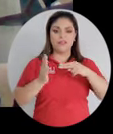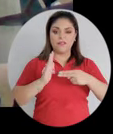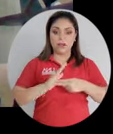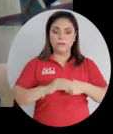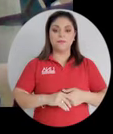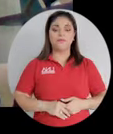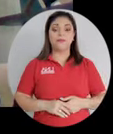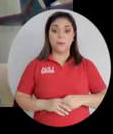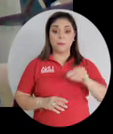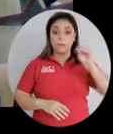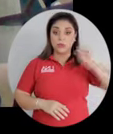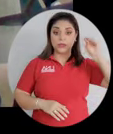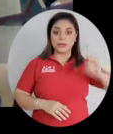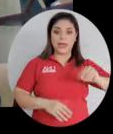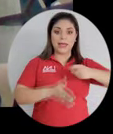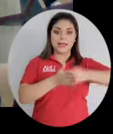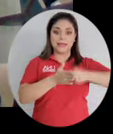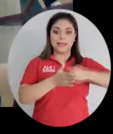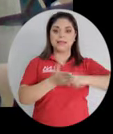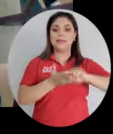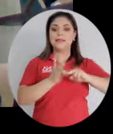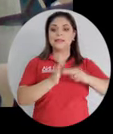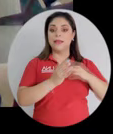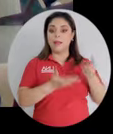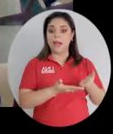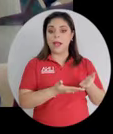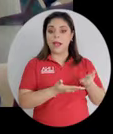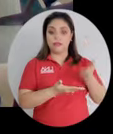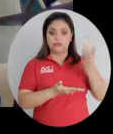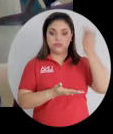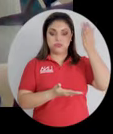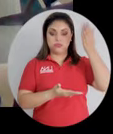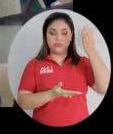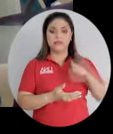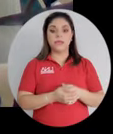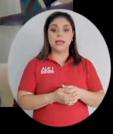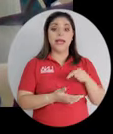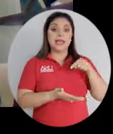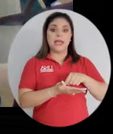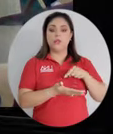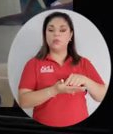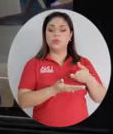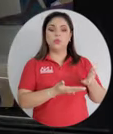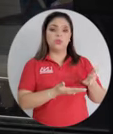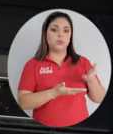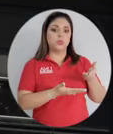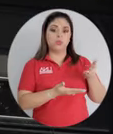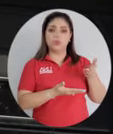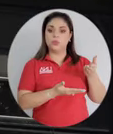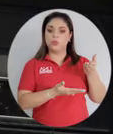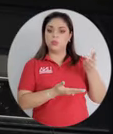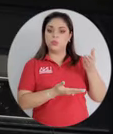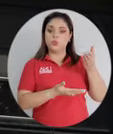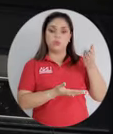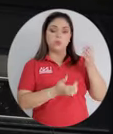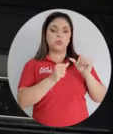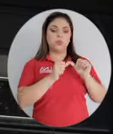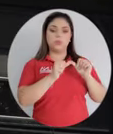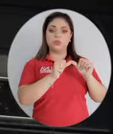el público que nos está viendo? Bueno, que básicamente las tasas de interés van a ir al crecimiento, va a ir a crecer, y esto es un